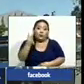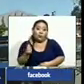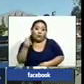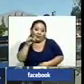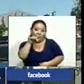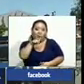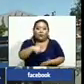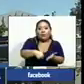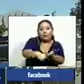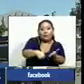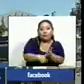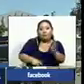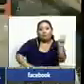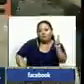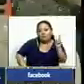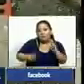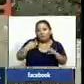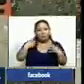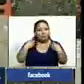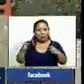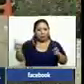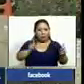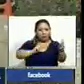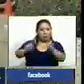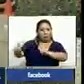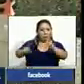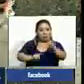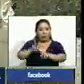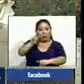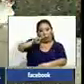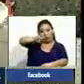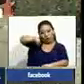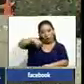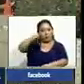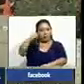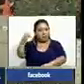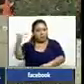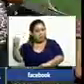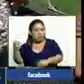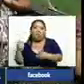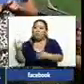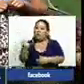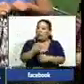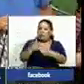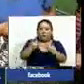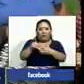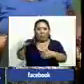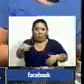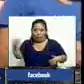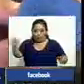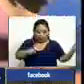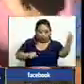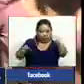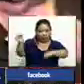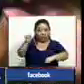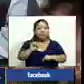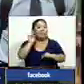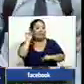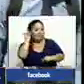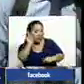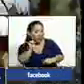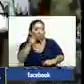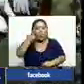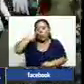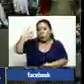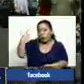municipio de San Salvador transitan más de dos millones de personas provenientes de distintos puntos del país. Por eso el